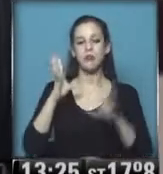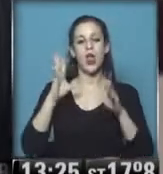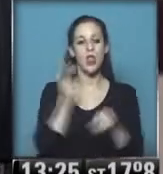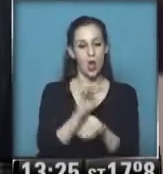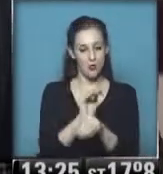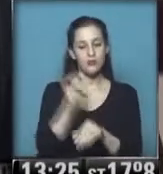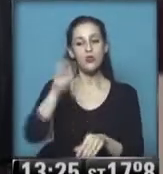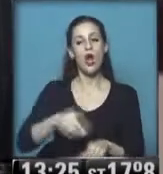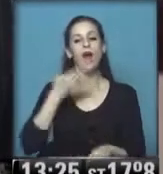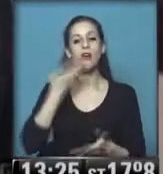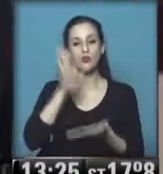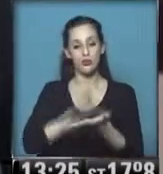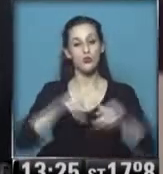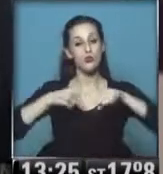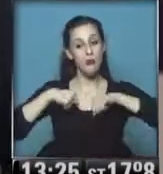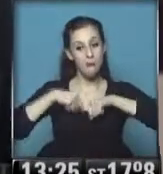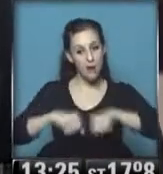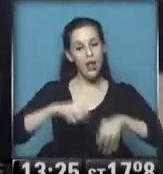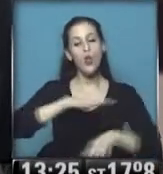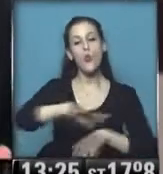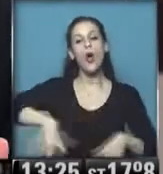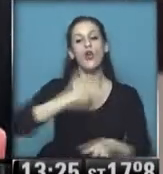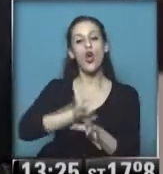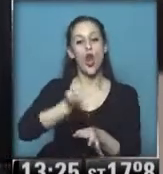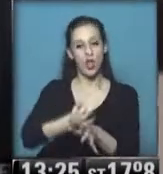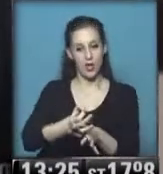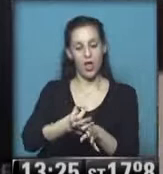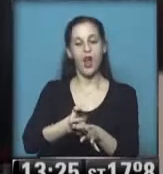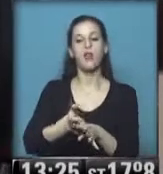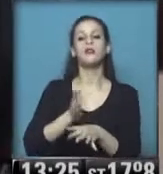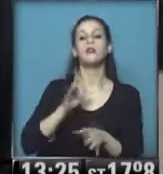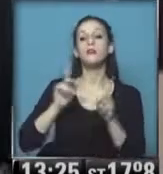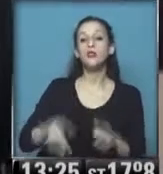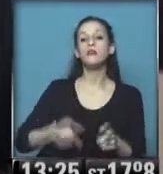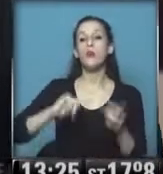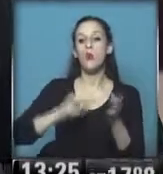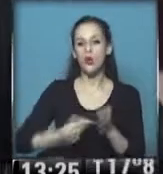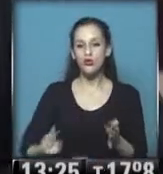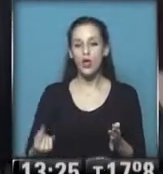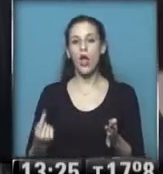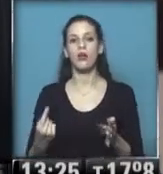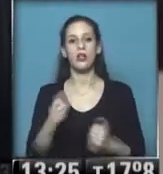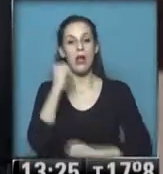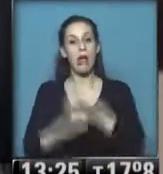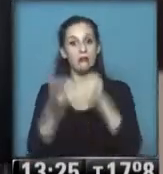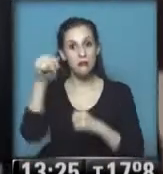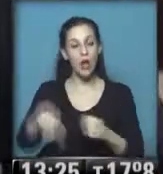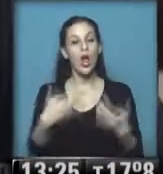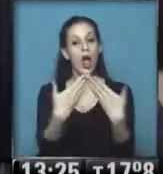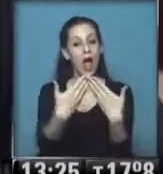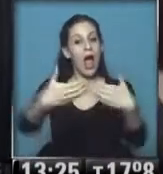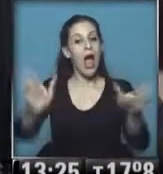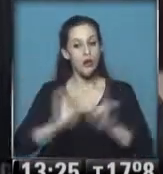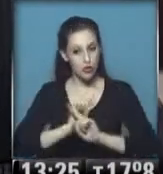supermercado de colegiales que ha generado mucha expectativa en el barrio en la ciudad de Buenos Aires todavía no abrió Ahora nos explicas por